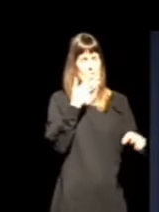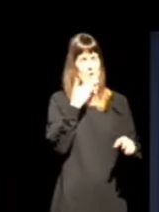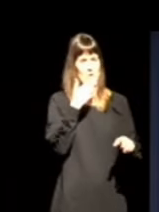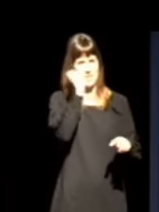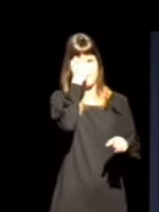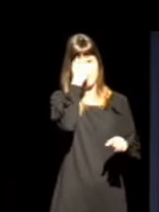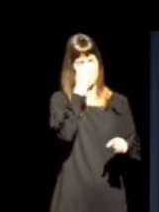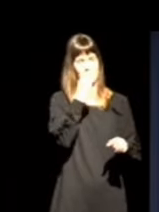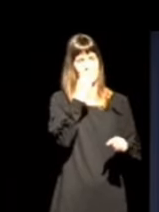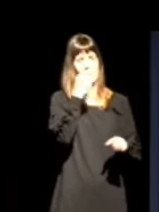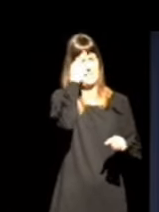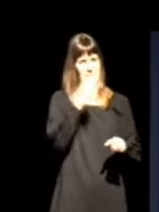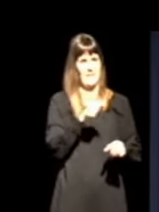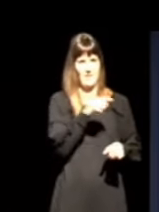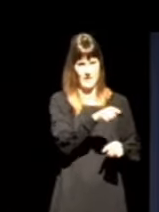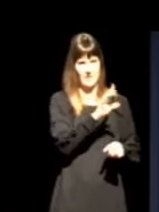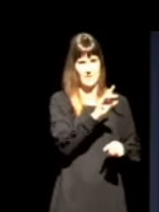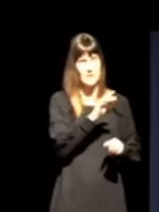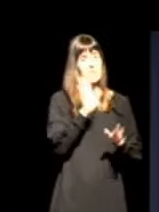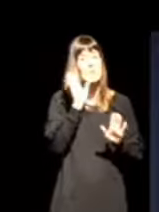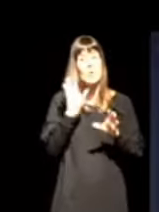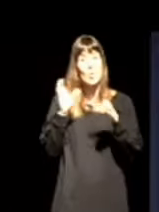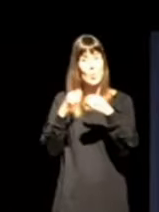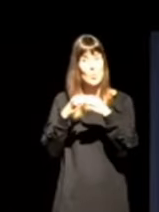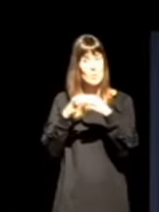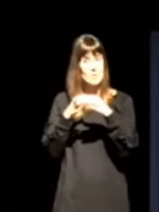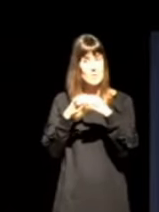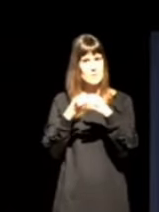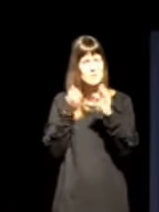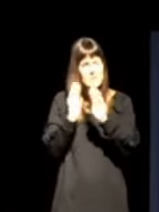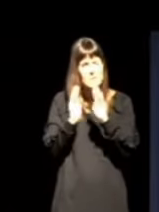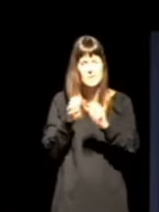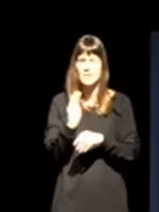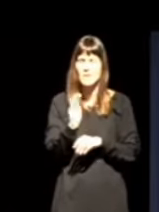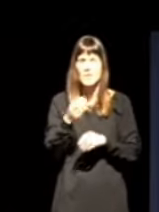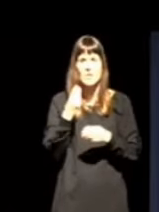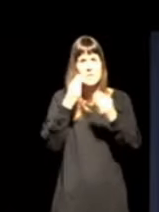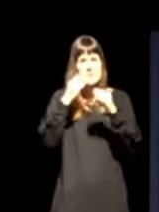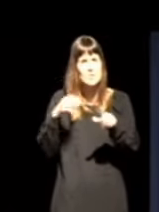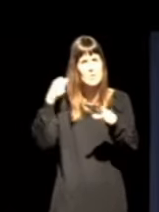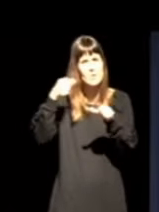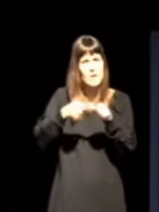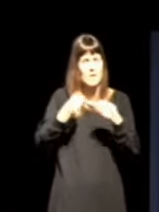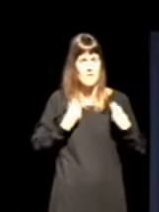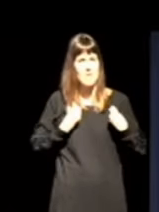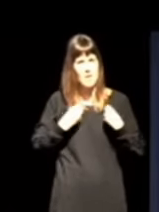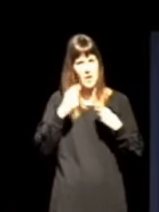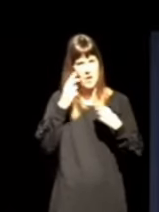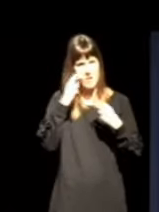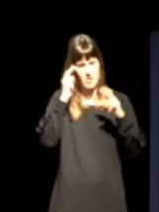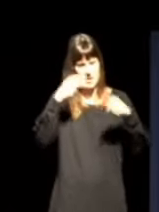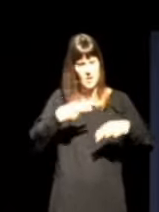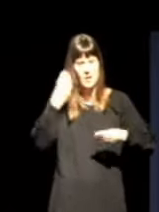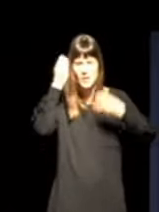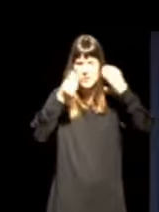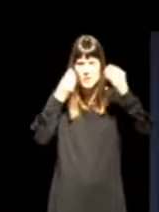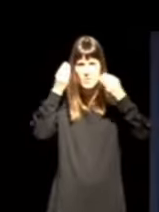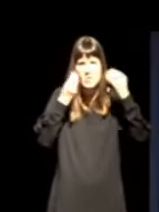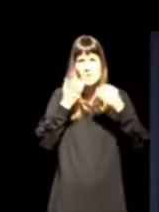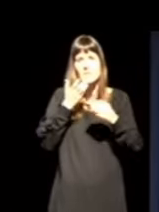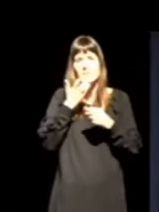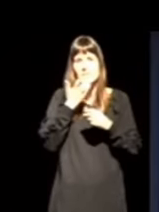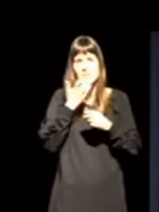los grupos pregunto a la gente y hago que reflexione sobre su historia de vida, gente que les ha maltratado, que les ha hecho daño,